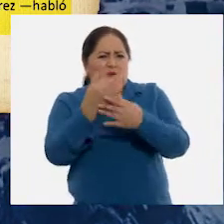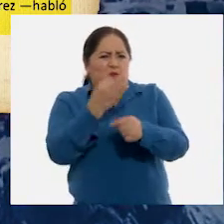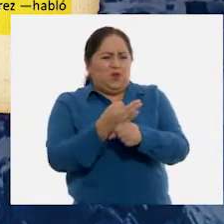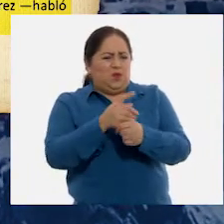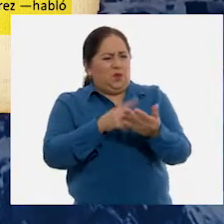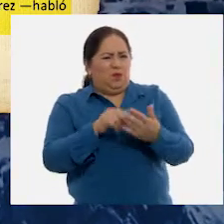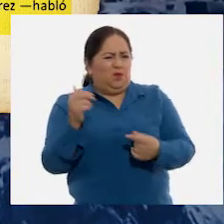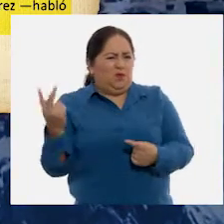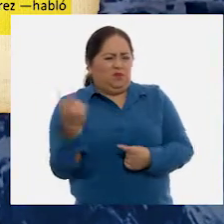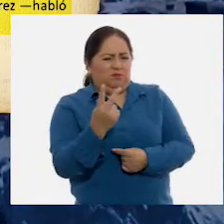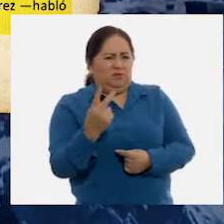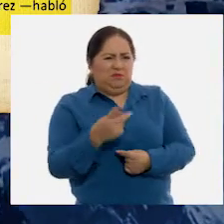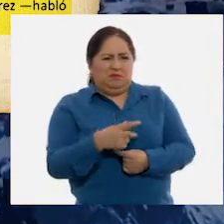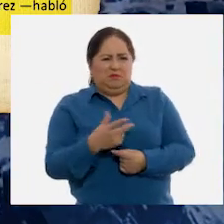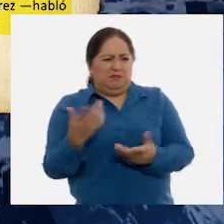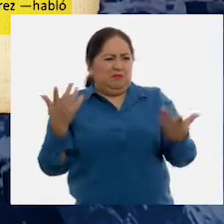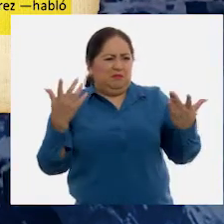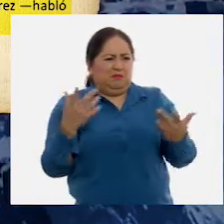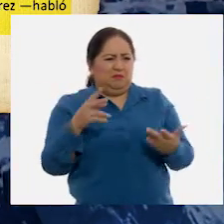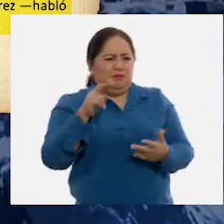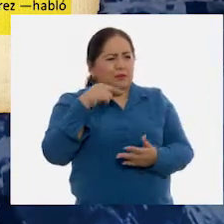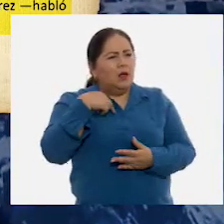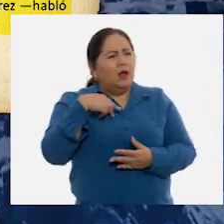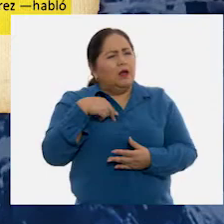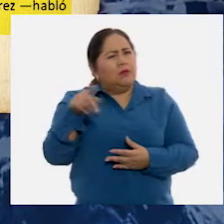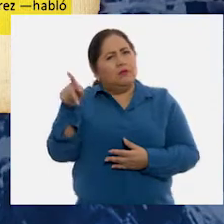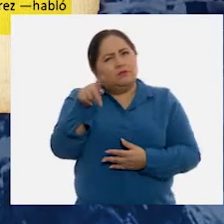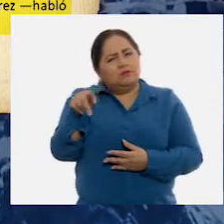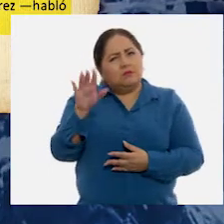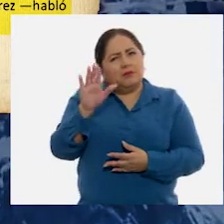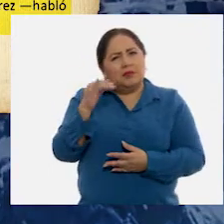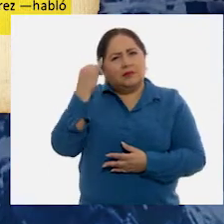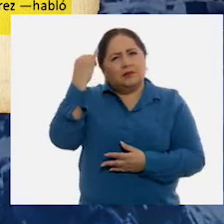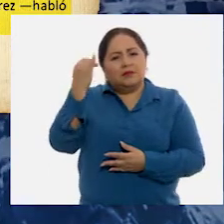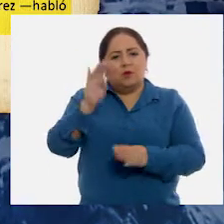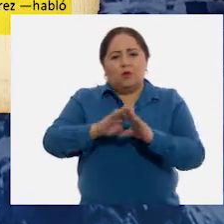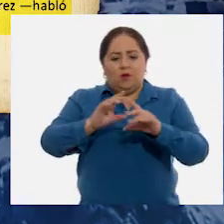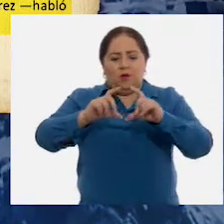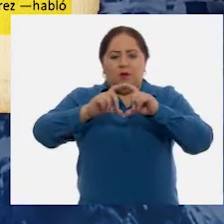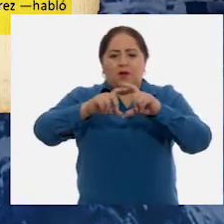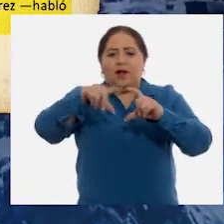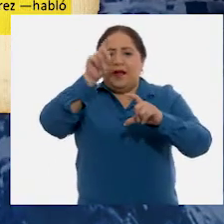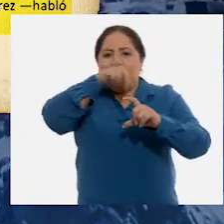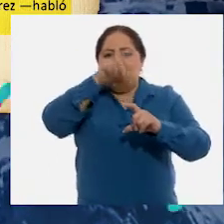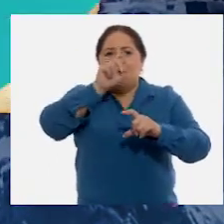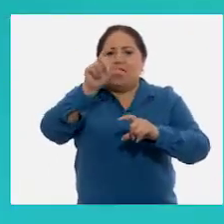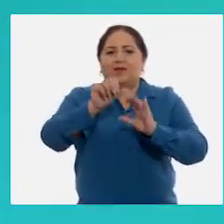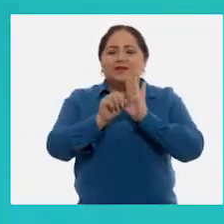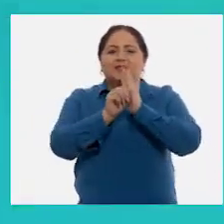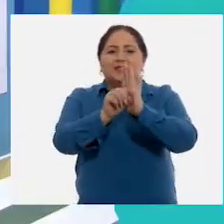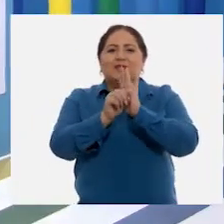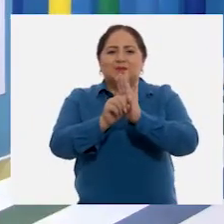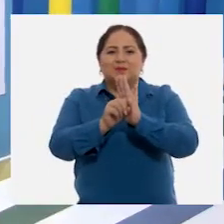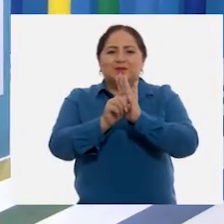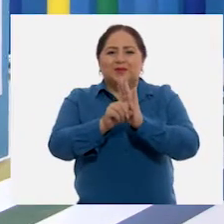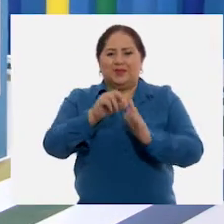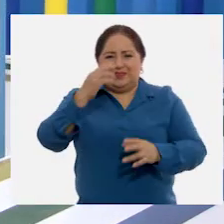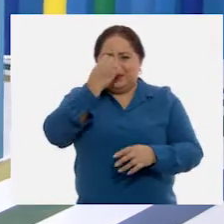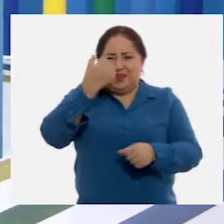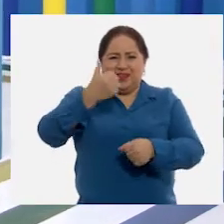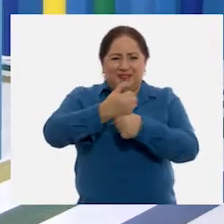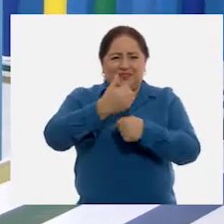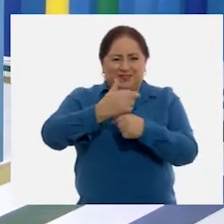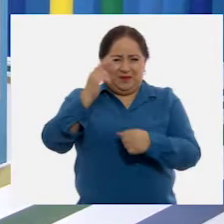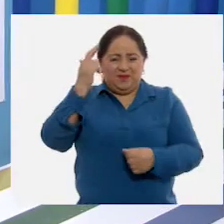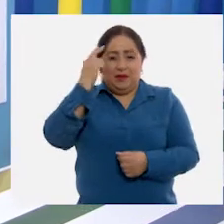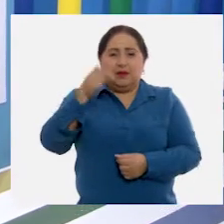de Natera. La imagen me recuerda al escudo nacional, cuando estudiamos los símbolos nacionales en primaria,